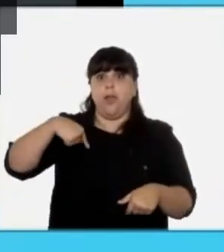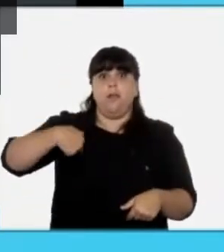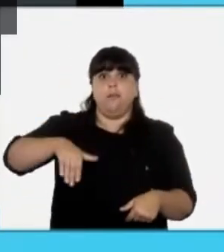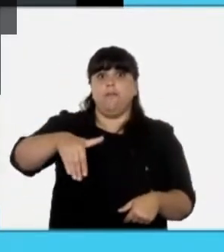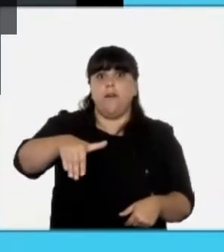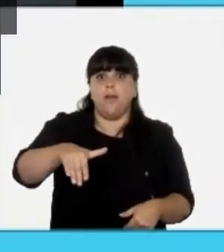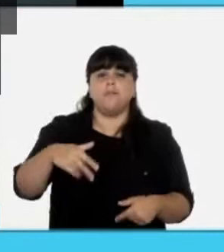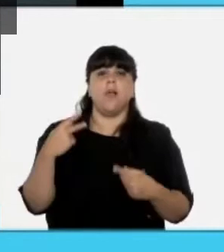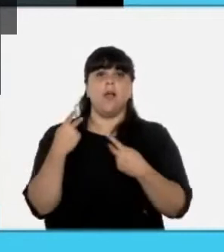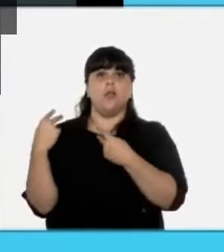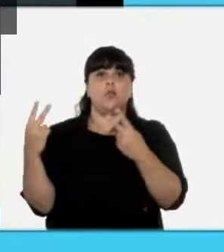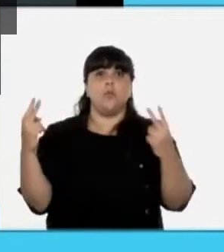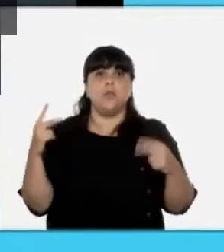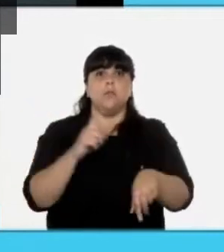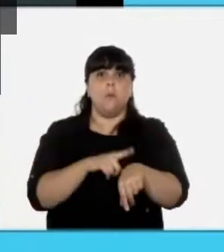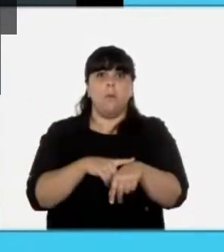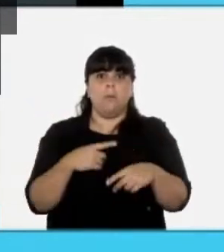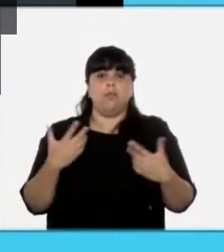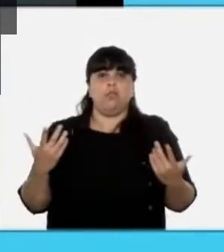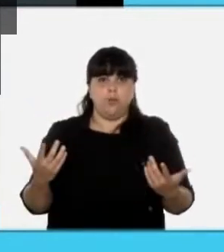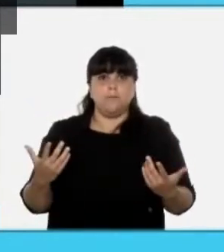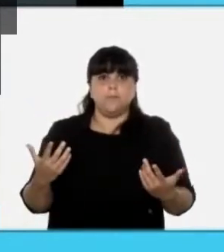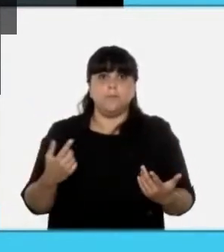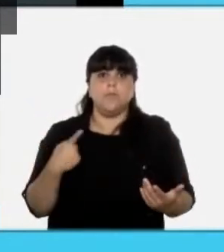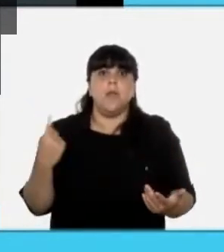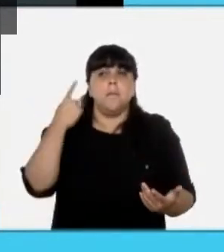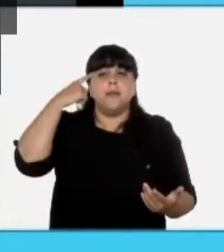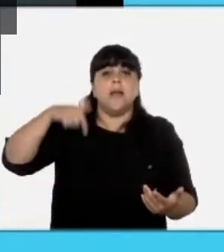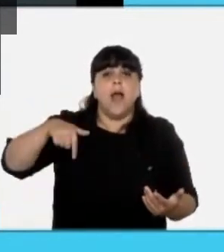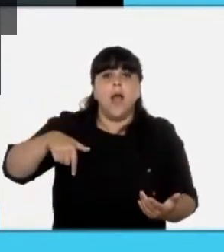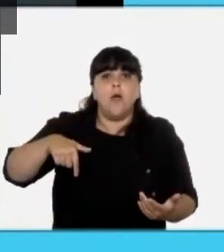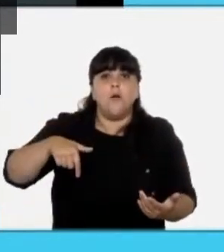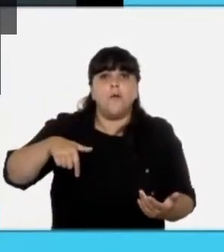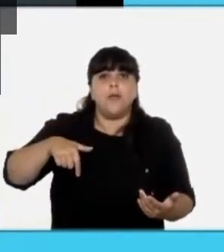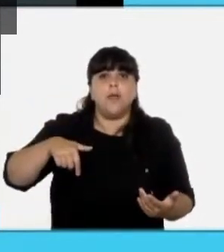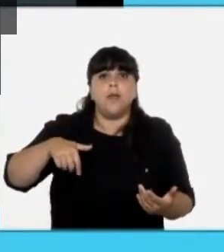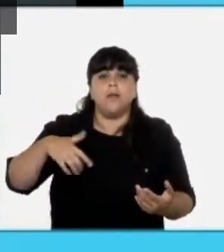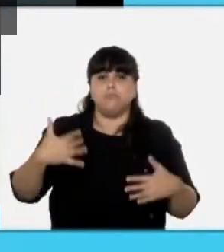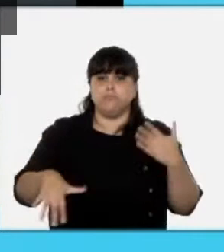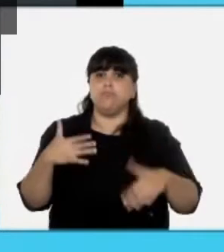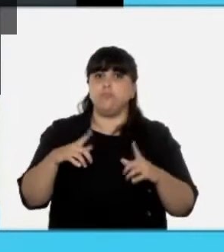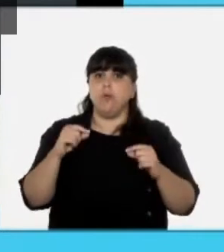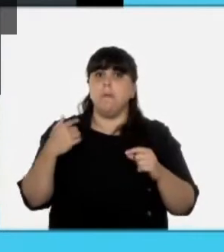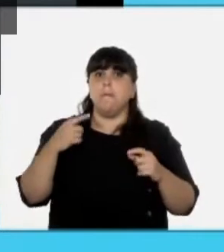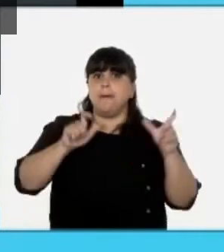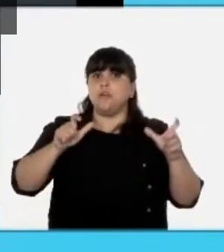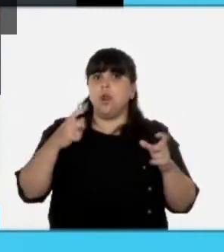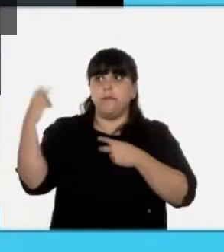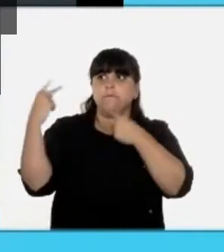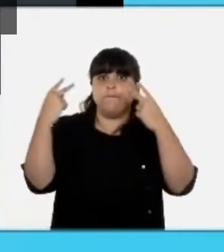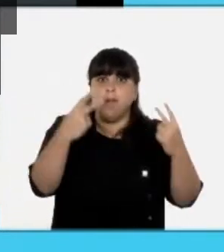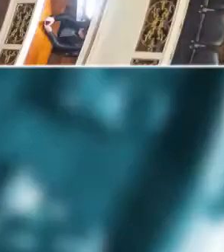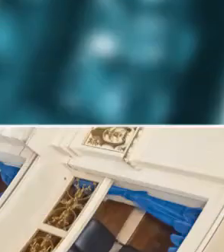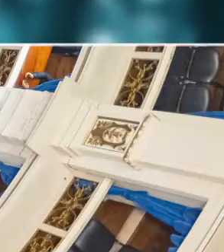que se acerca y que vemos que está alcanzando unos índices importantísimos